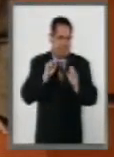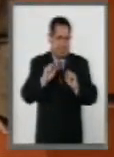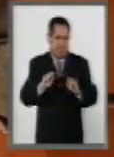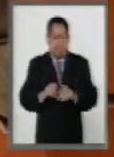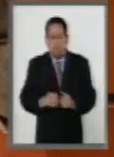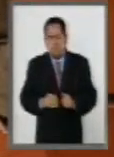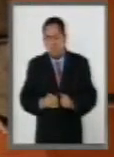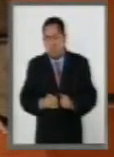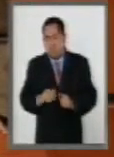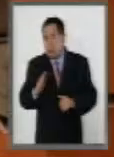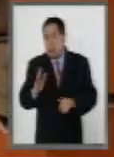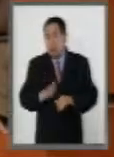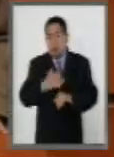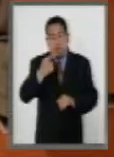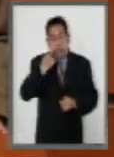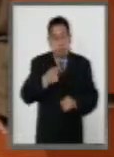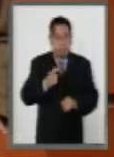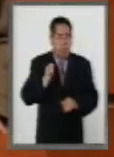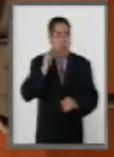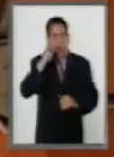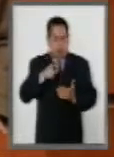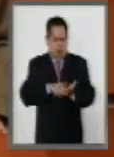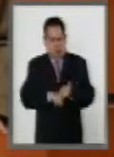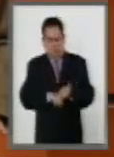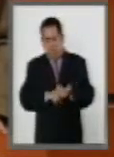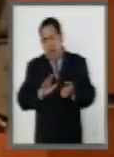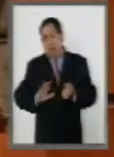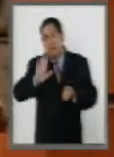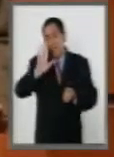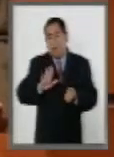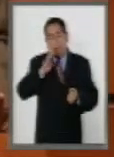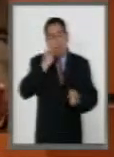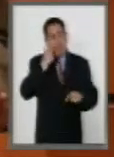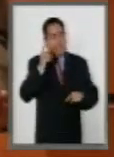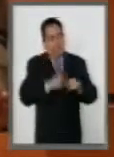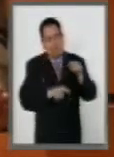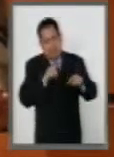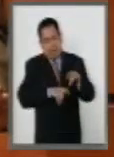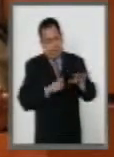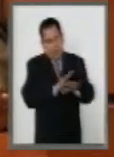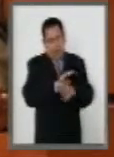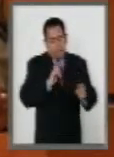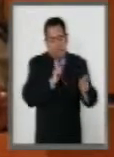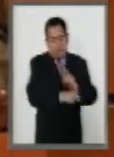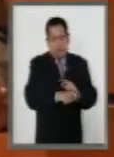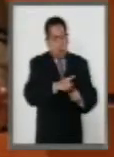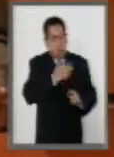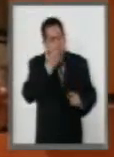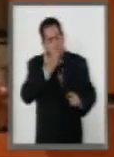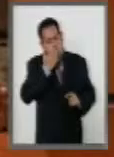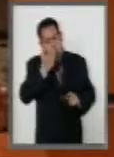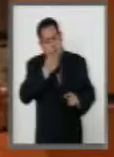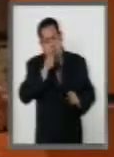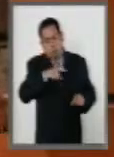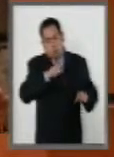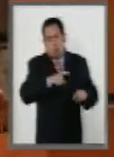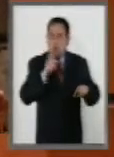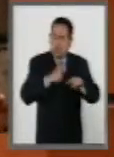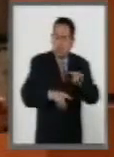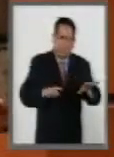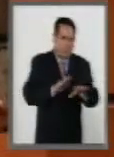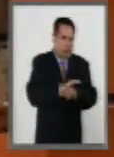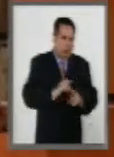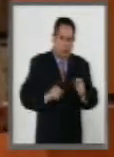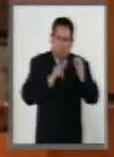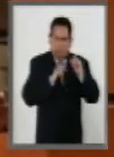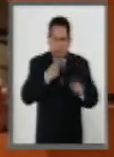porque cuando menos en su espíritu pretende acabar con los vicios y conductas que hoy privan en todas las cárceles de